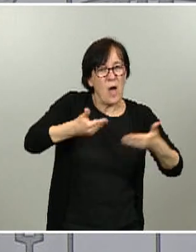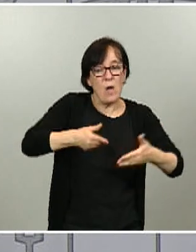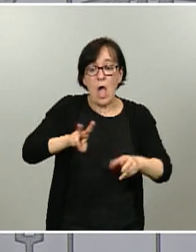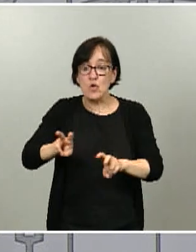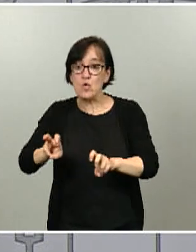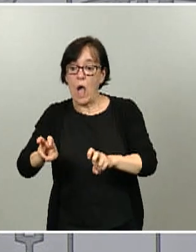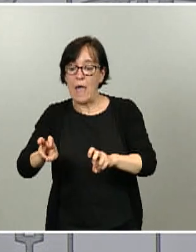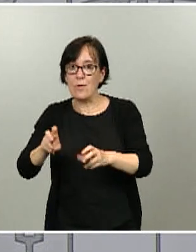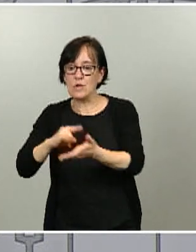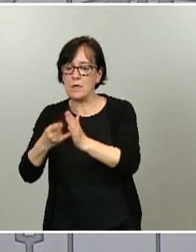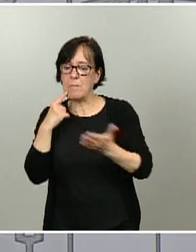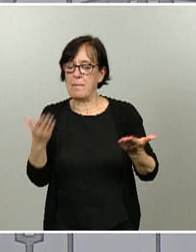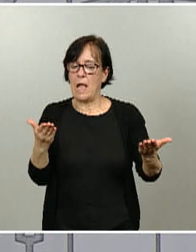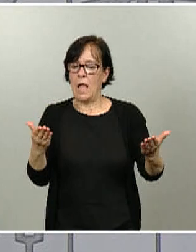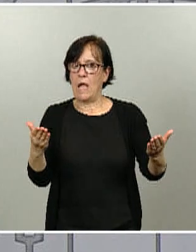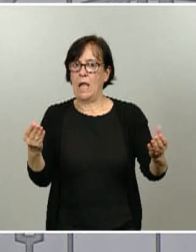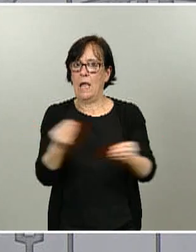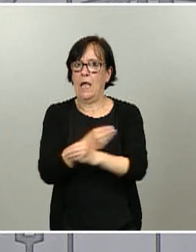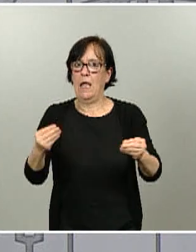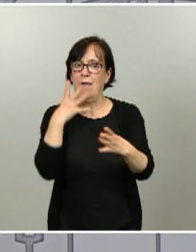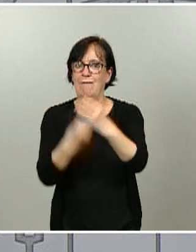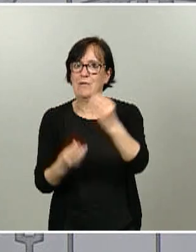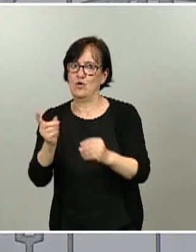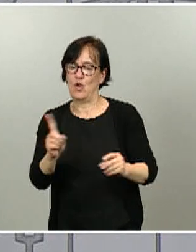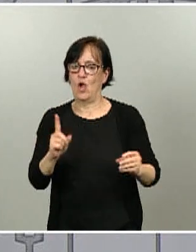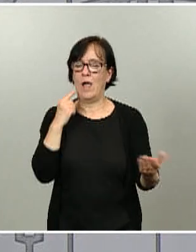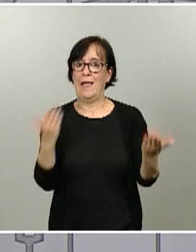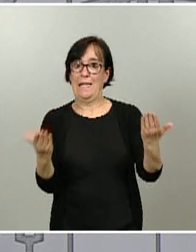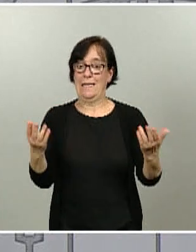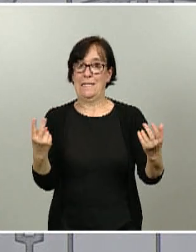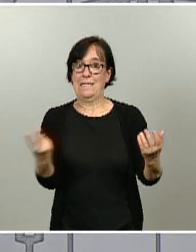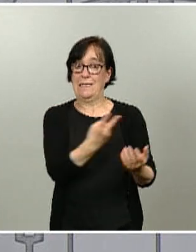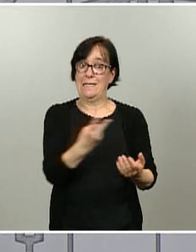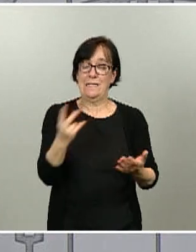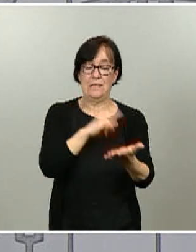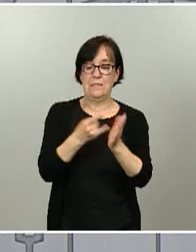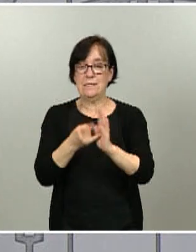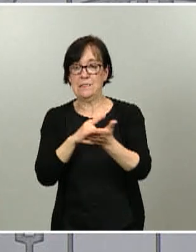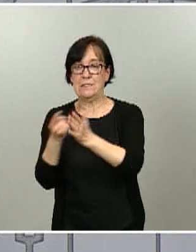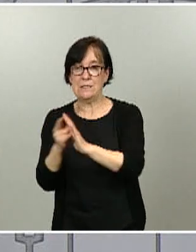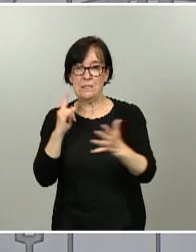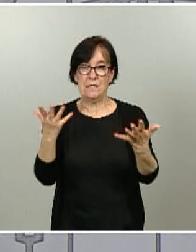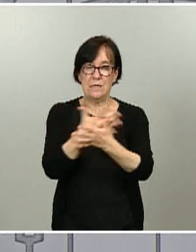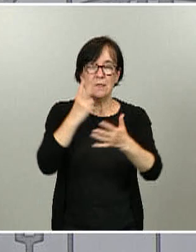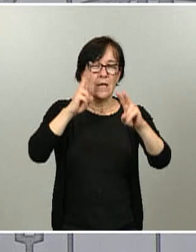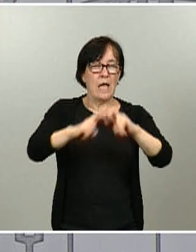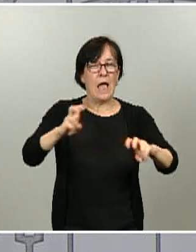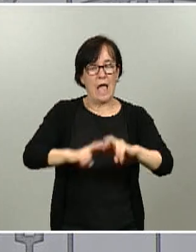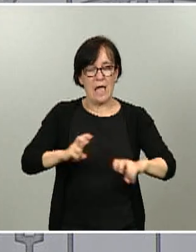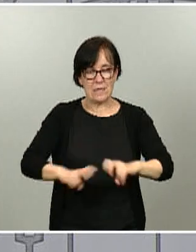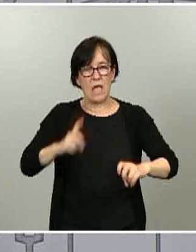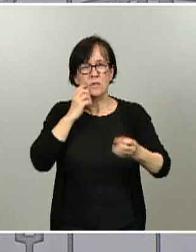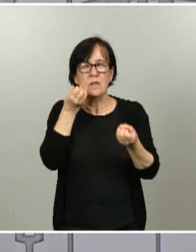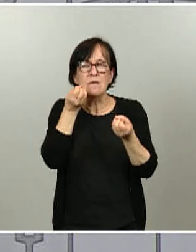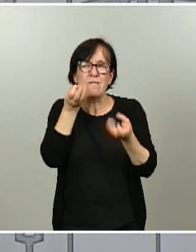hay grandes discrepancias, lo cierto es que estamos haciendo análisis de muchísima información al mismo tiempo y